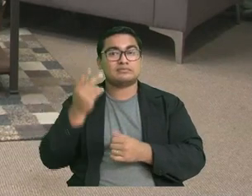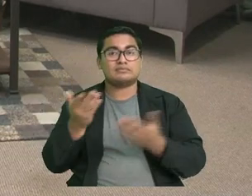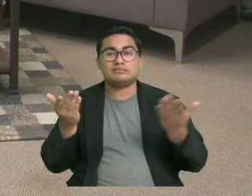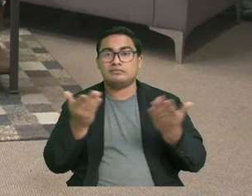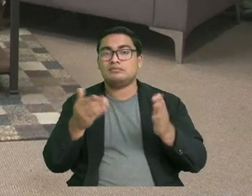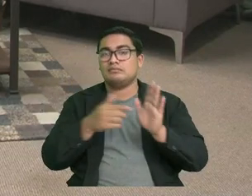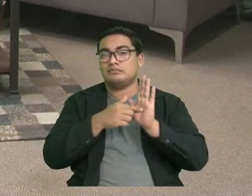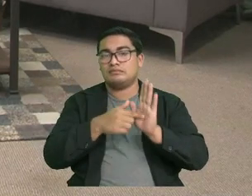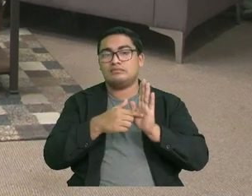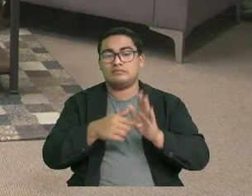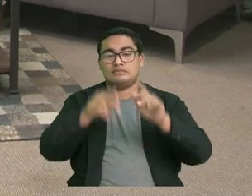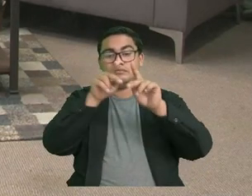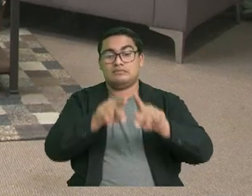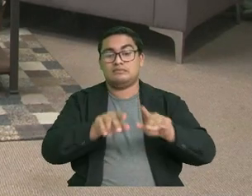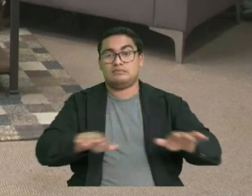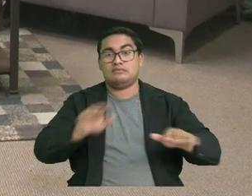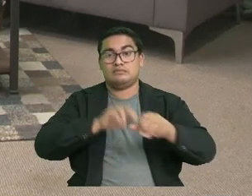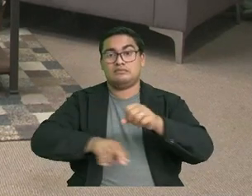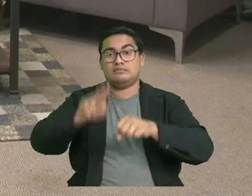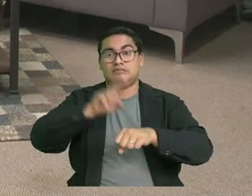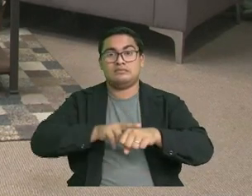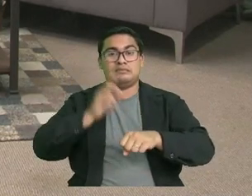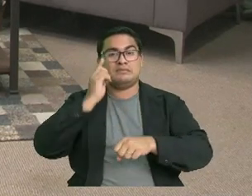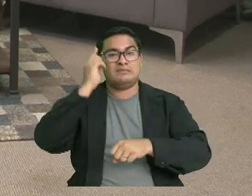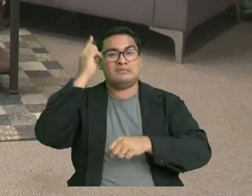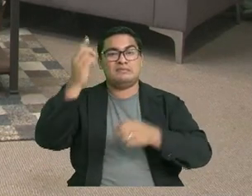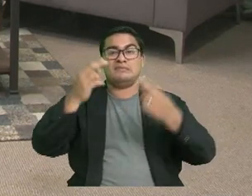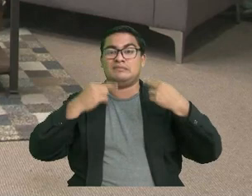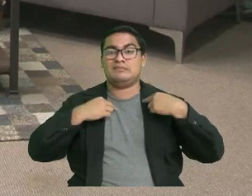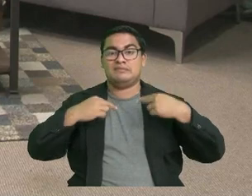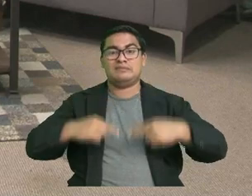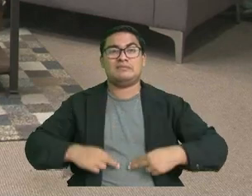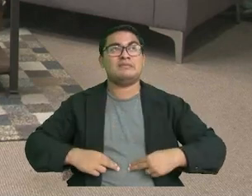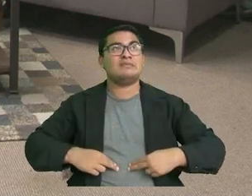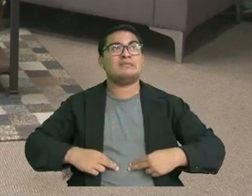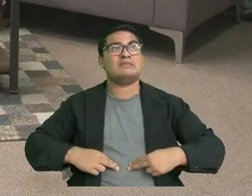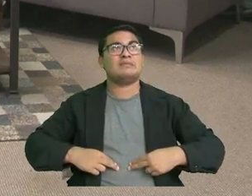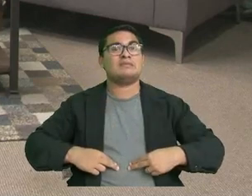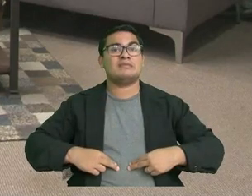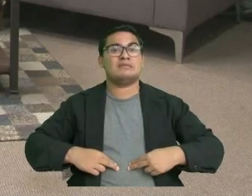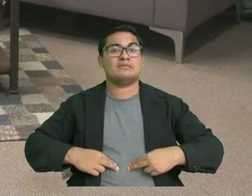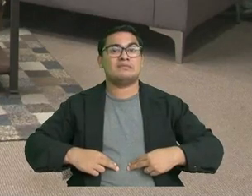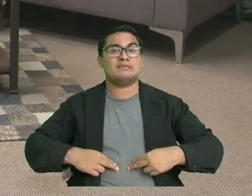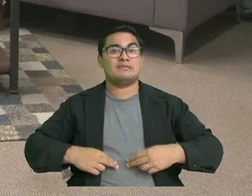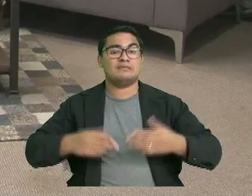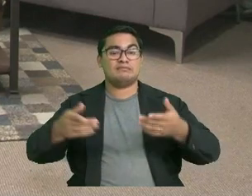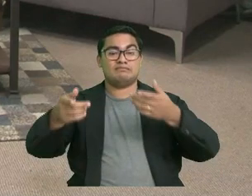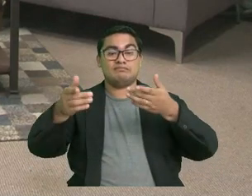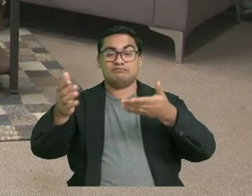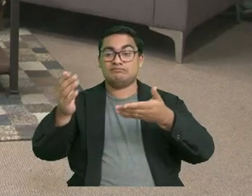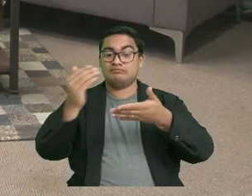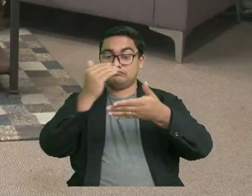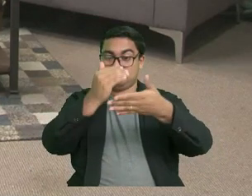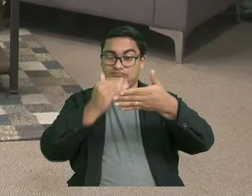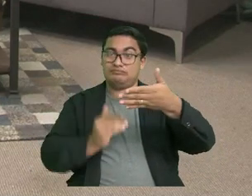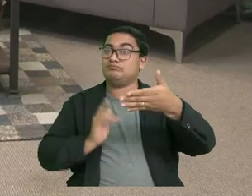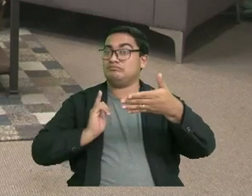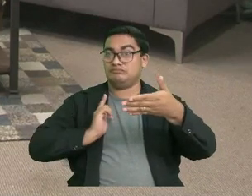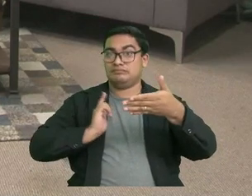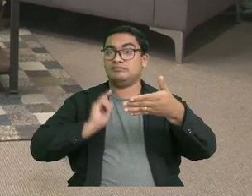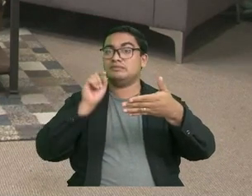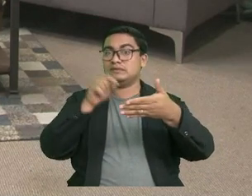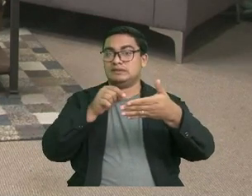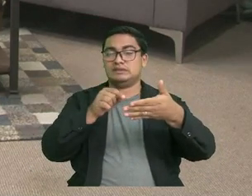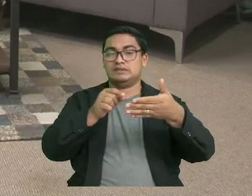como en este caso el Plan Nacional de Desarrollo Humano, que es nuestra política rector, que recoge, ¿verdad?,